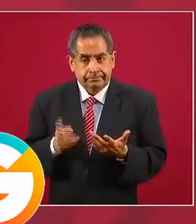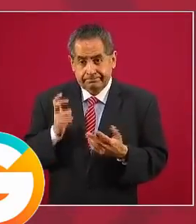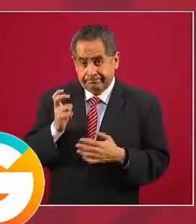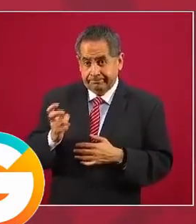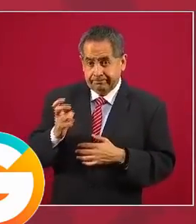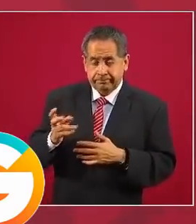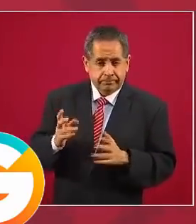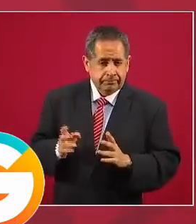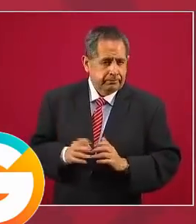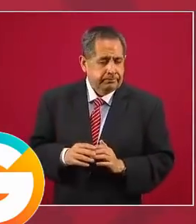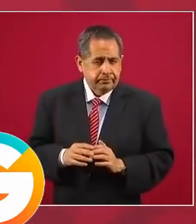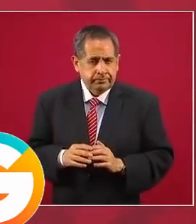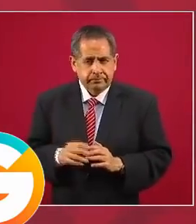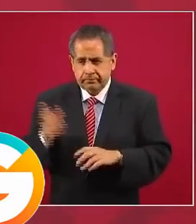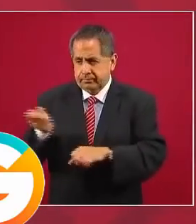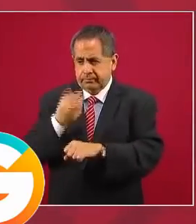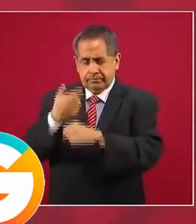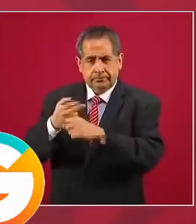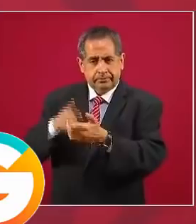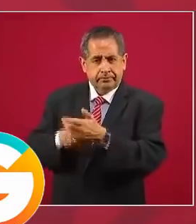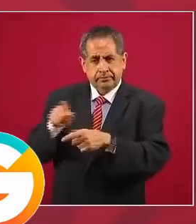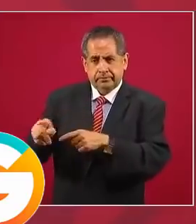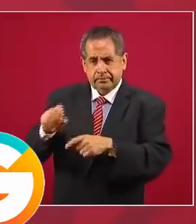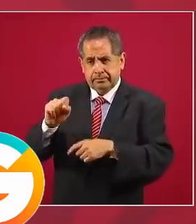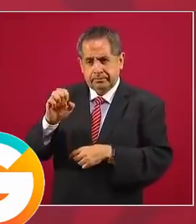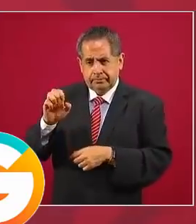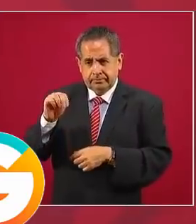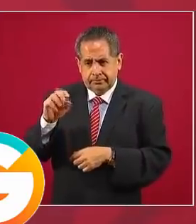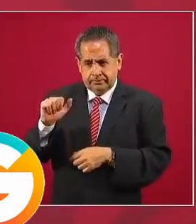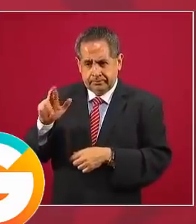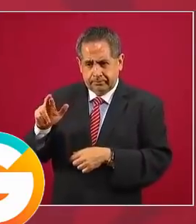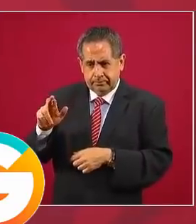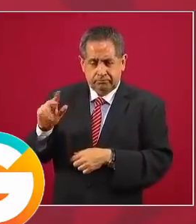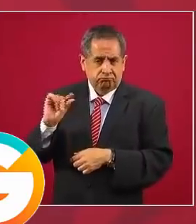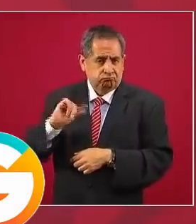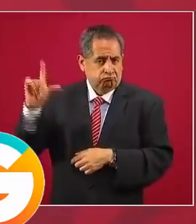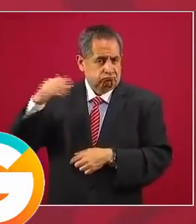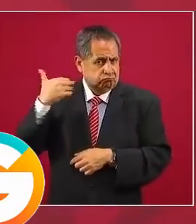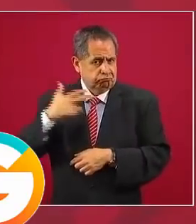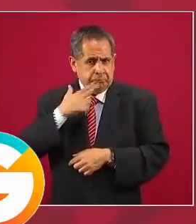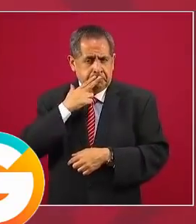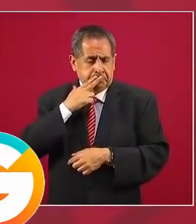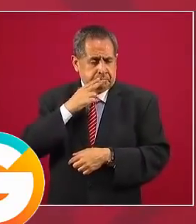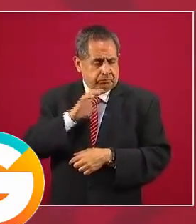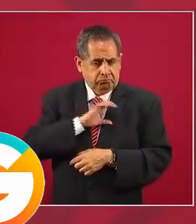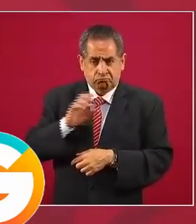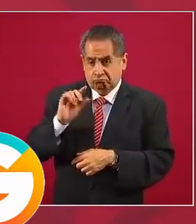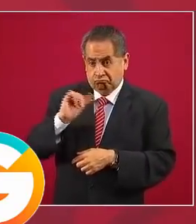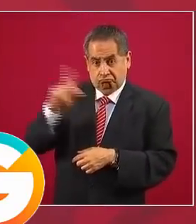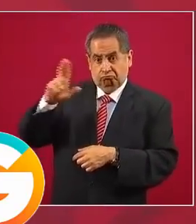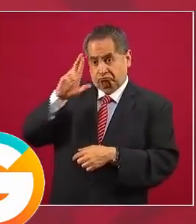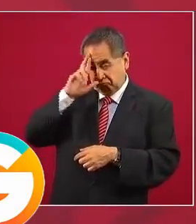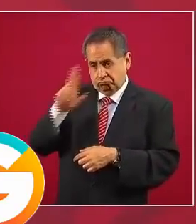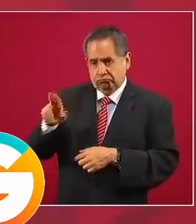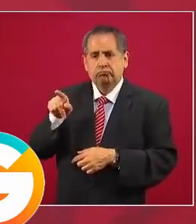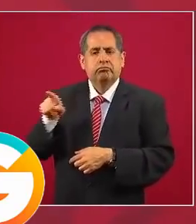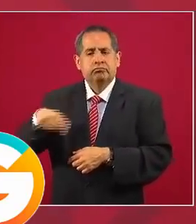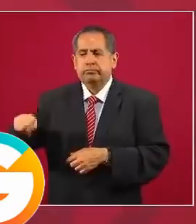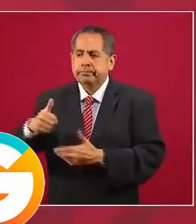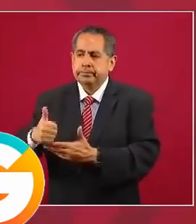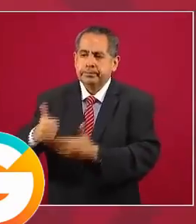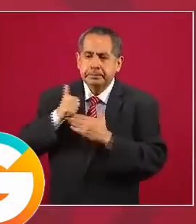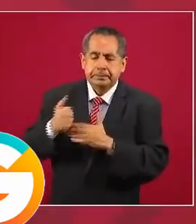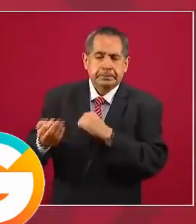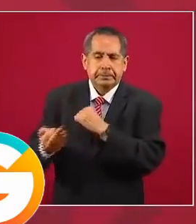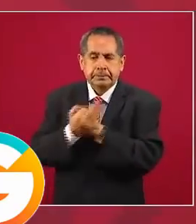esta Secretaría tan prestigiada, la Secretaría de Marina, nos ayude